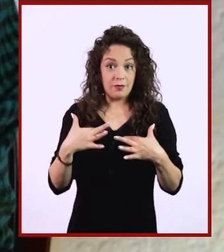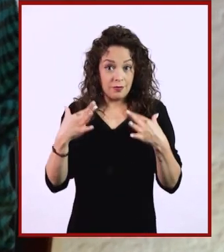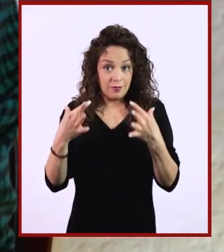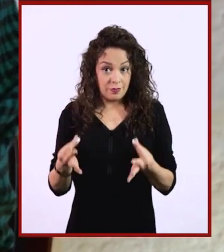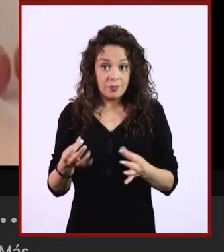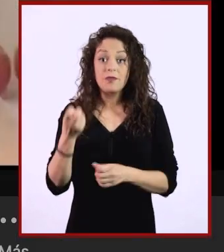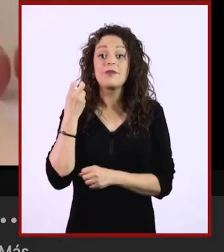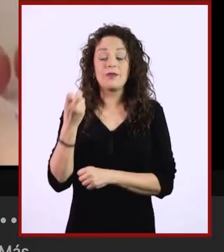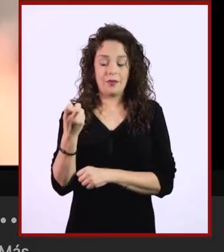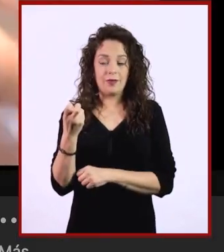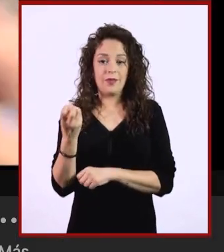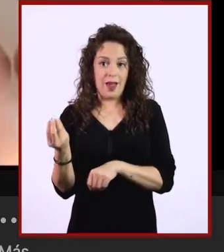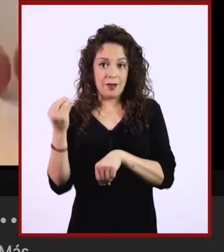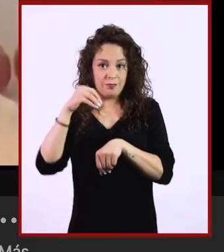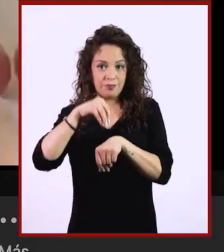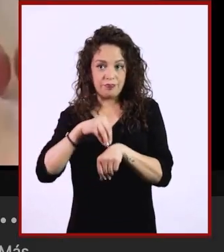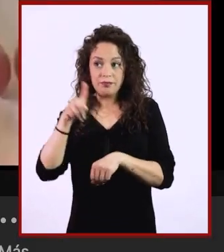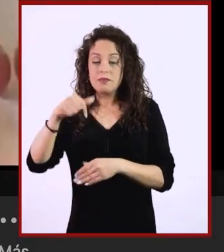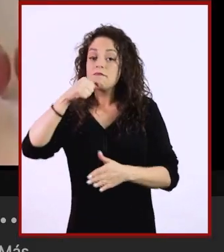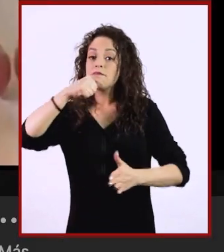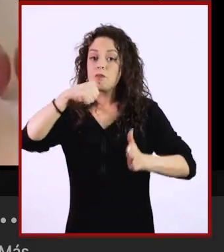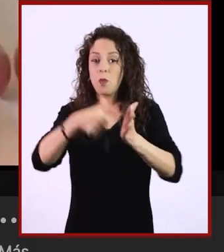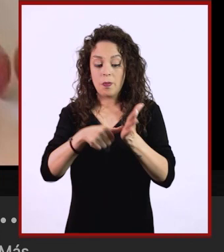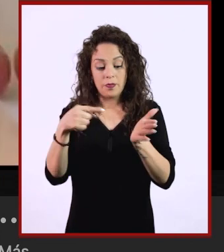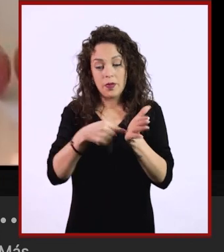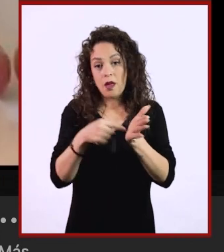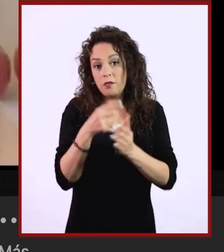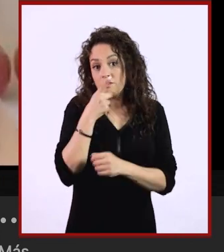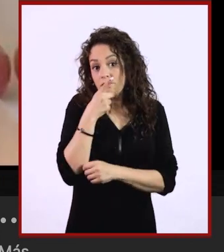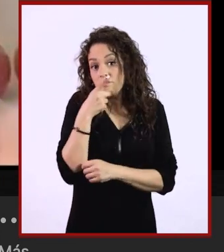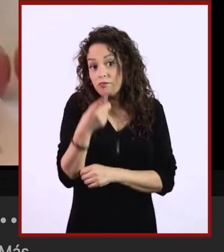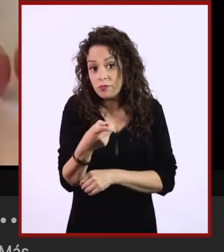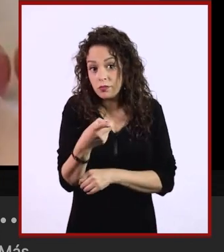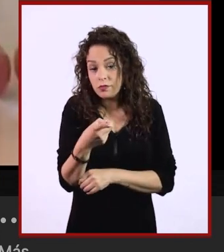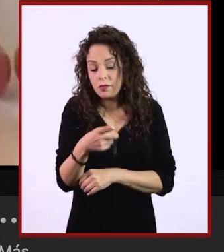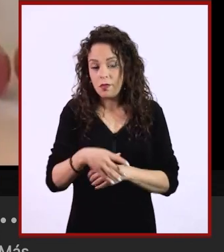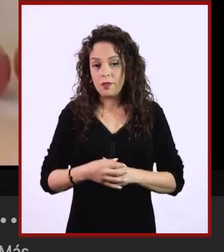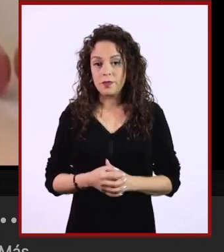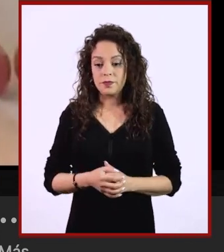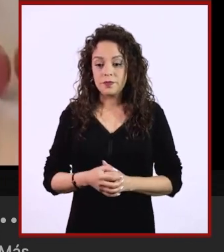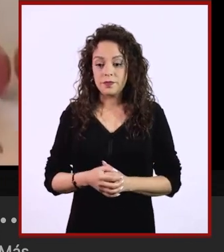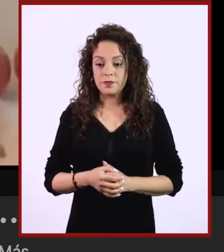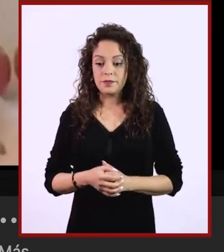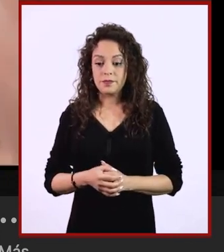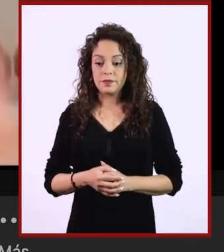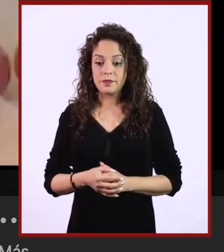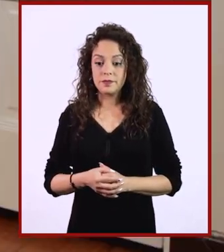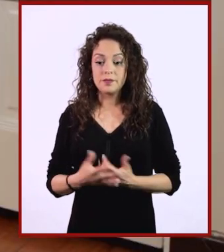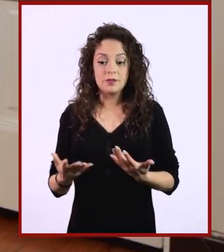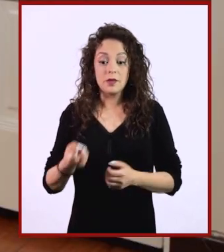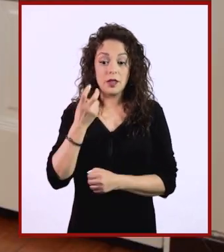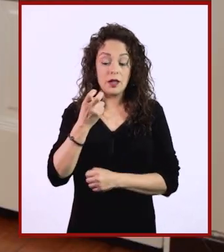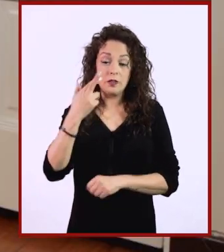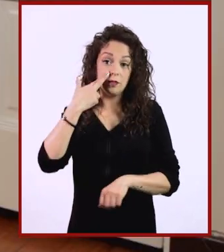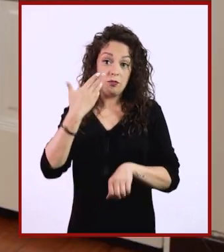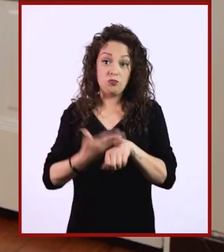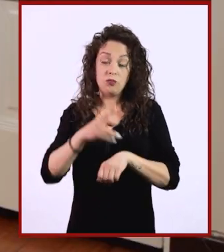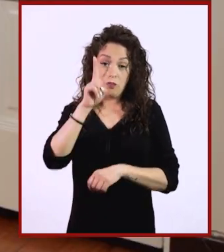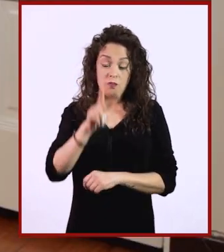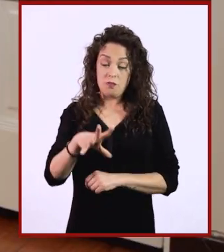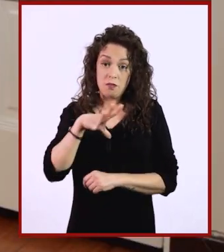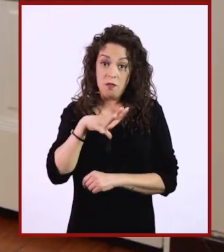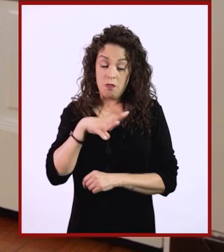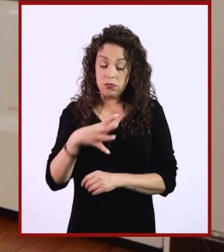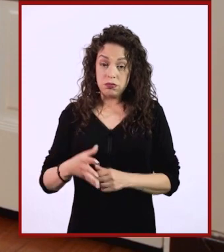Unidas. En la misma Carta de las Naciones Unidas, pues se menciona como preámbulo, ¿no? La responsabilidad que tienen,